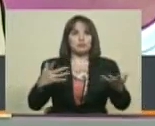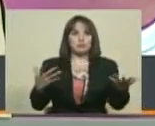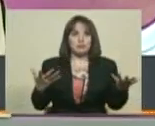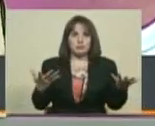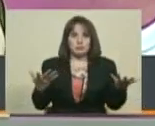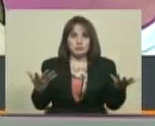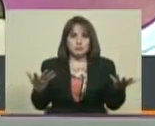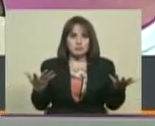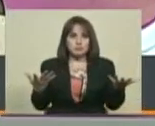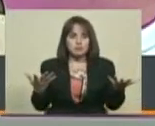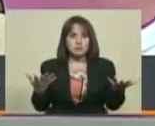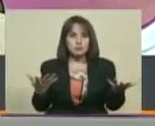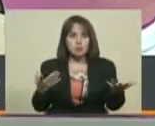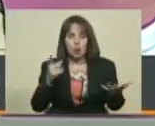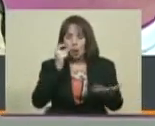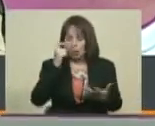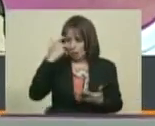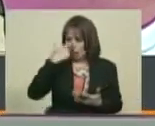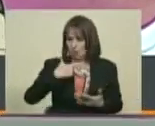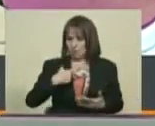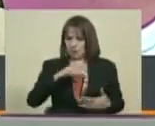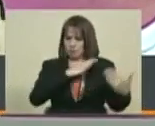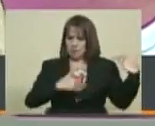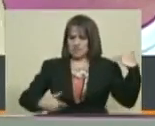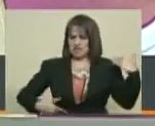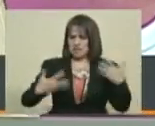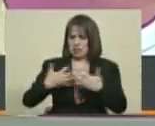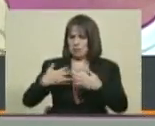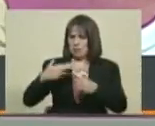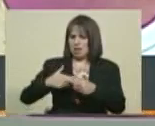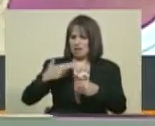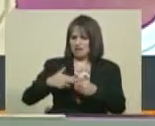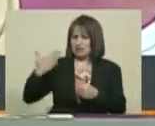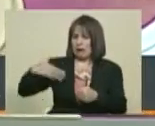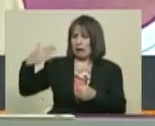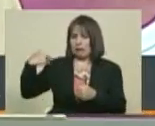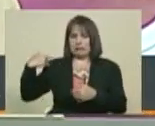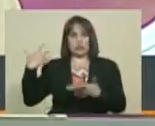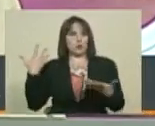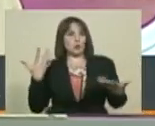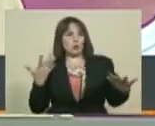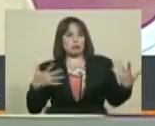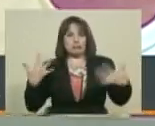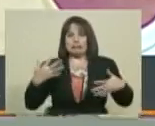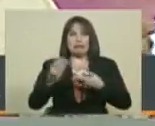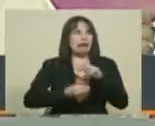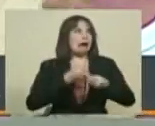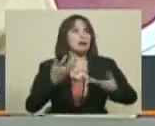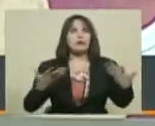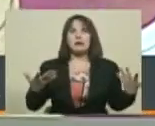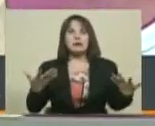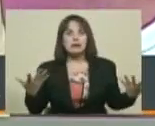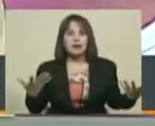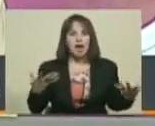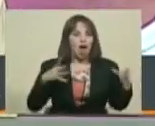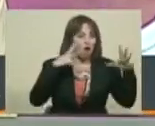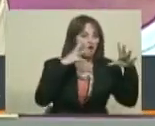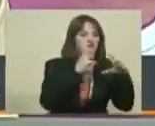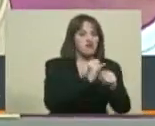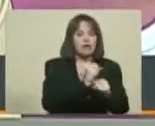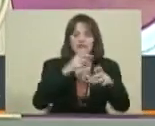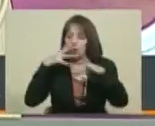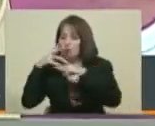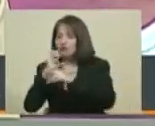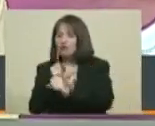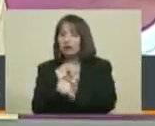Y Alí confió en la clase obrera, en los profesionales, y se levantó de cero